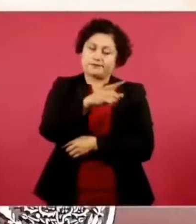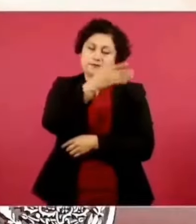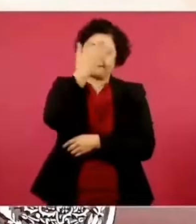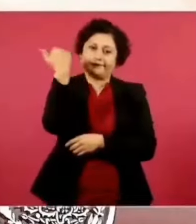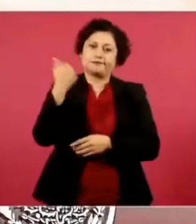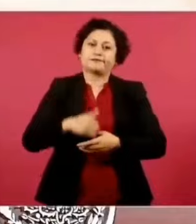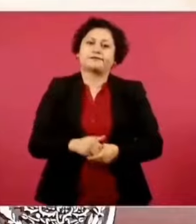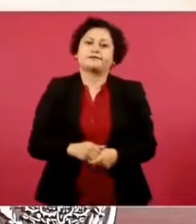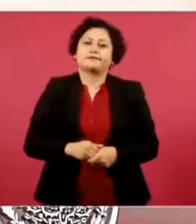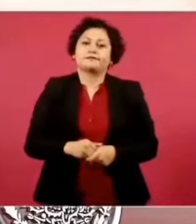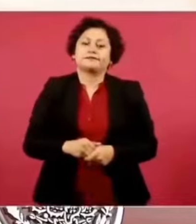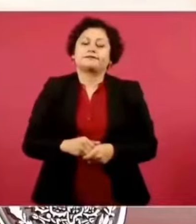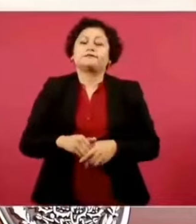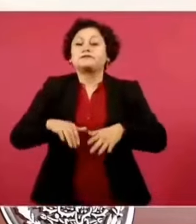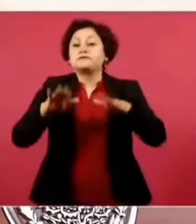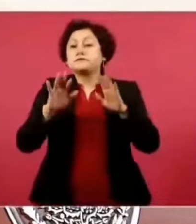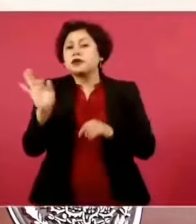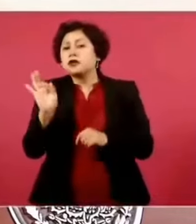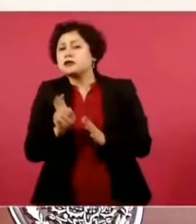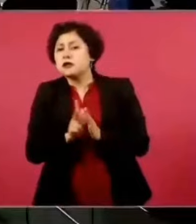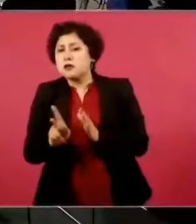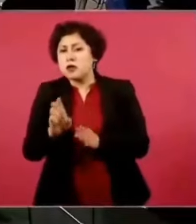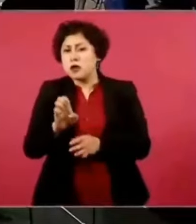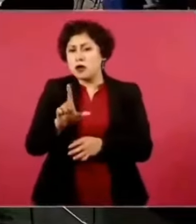A lo mejor lo sacó el Reforma, ¿no?